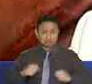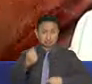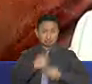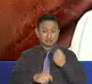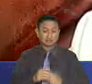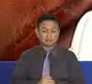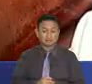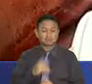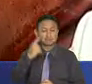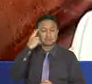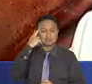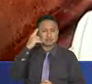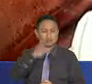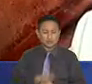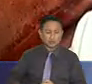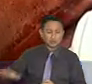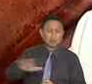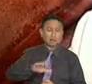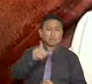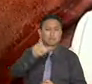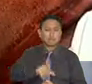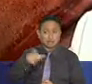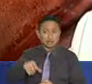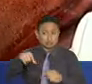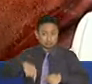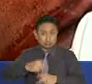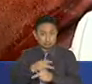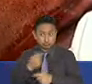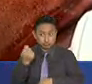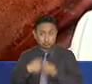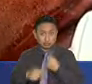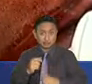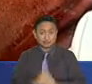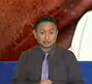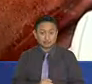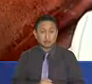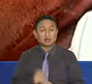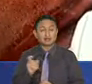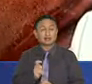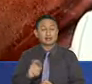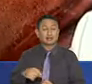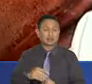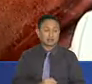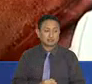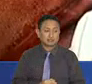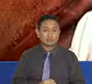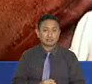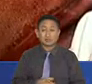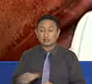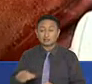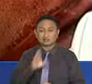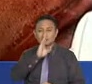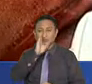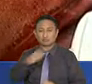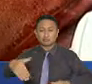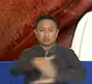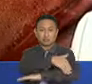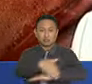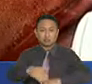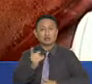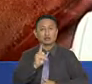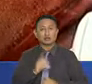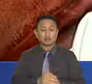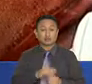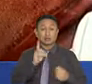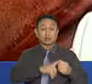pensarse en espacios en los que los comerciantes puedan expender sus productos y No necesariamente pensar de que toda la vida los podemos tener en las calles repito